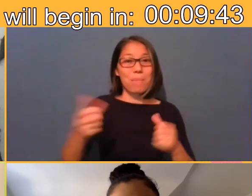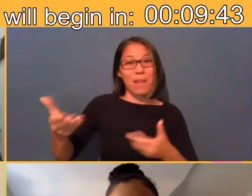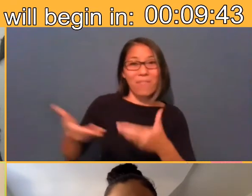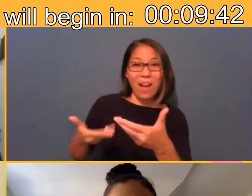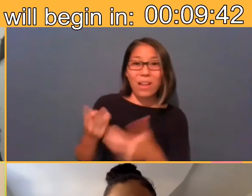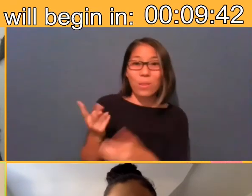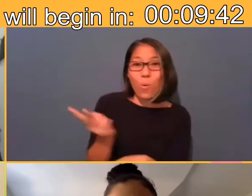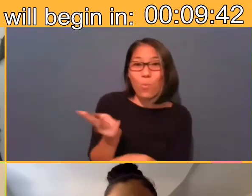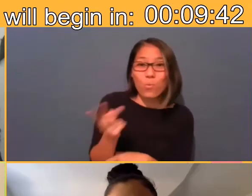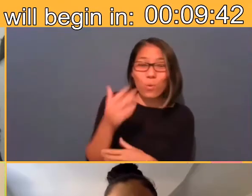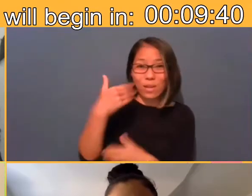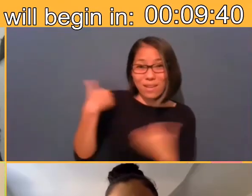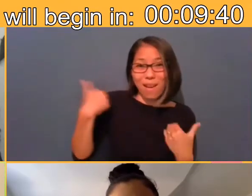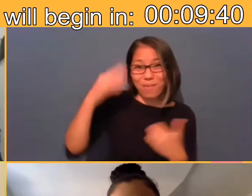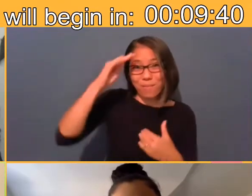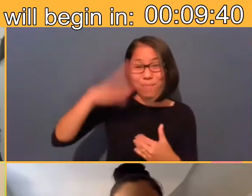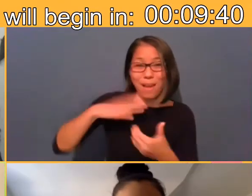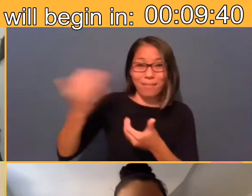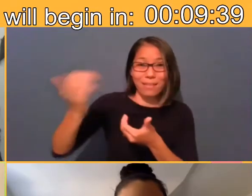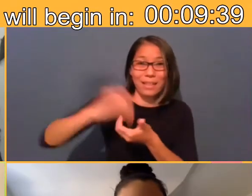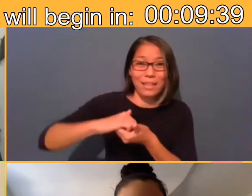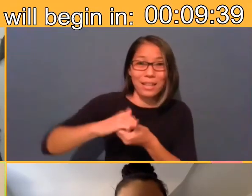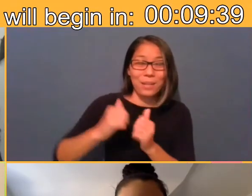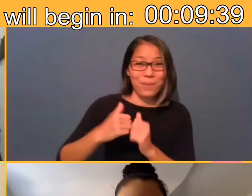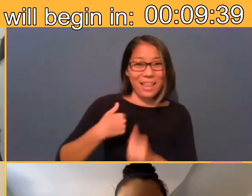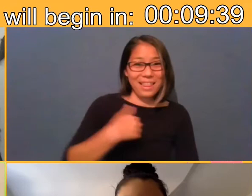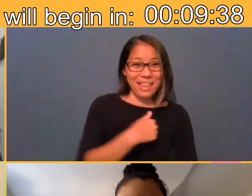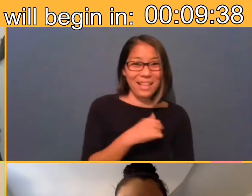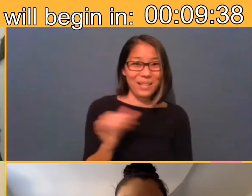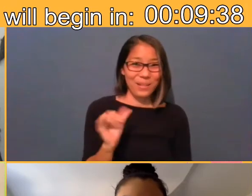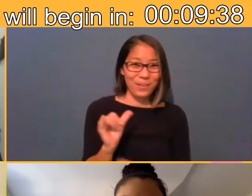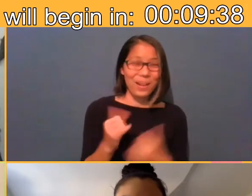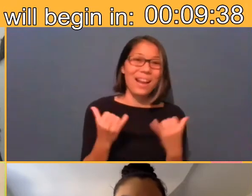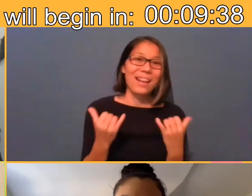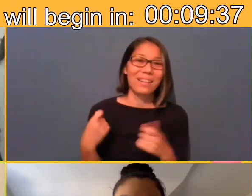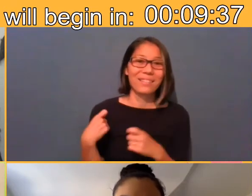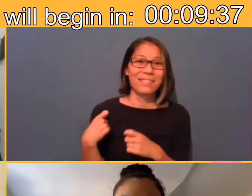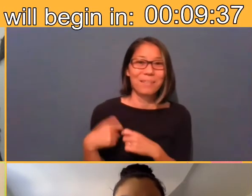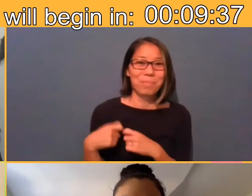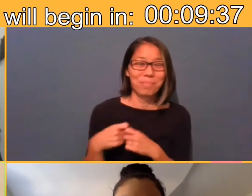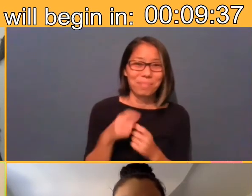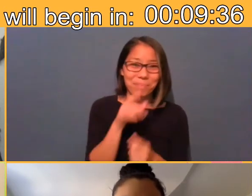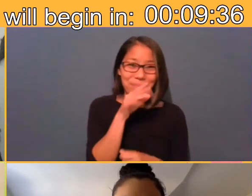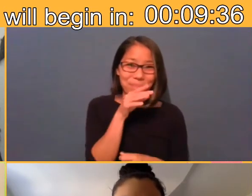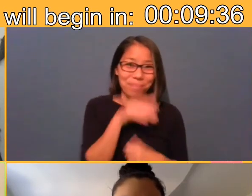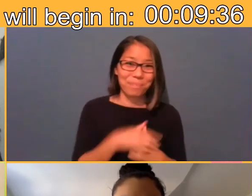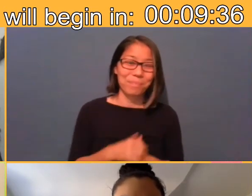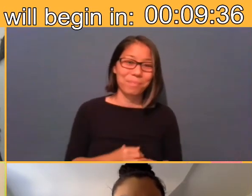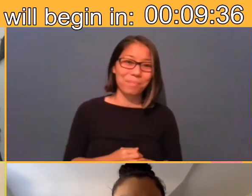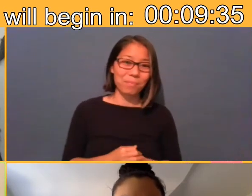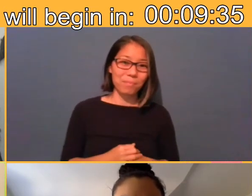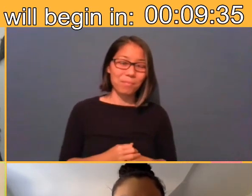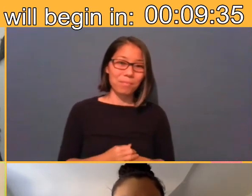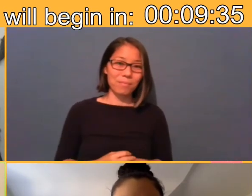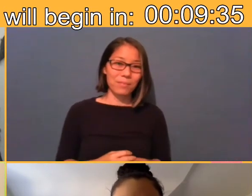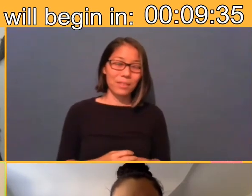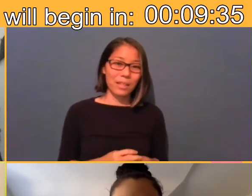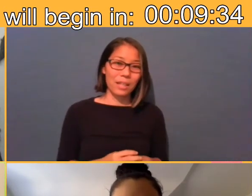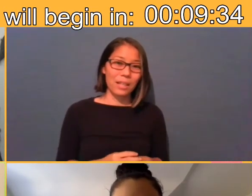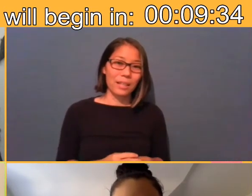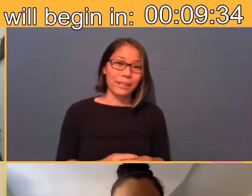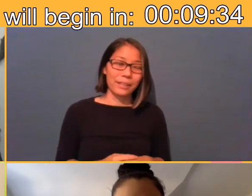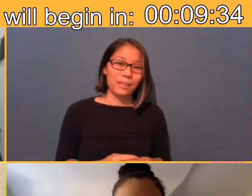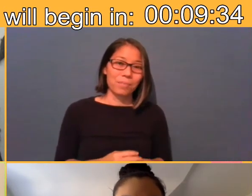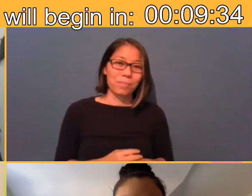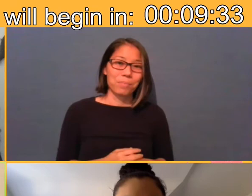men to also collaborate with us. Y quiero reconocer a los todos los colaboradores, especialmente